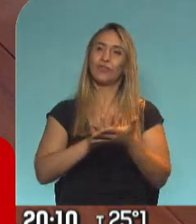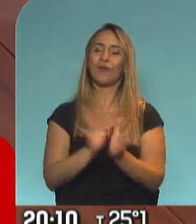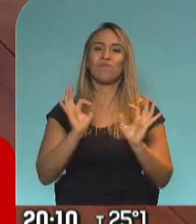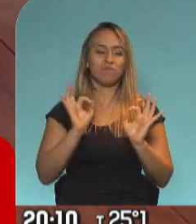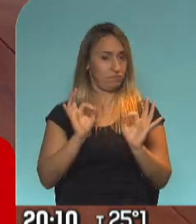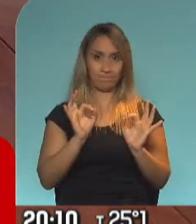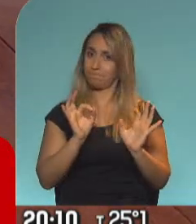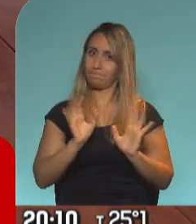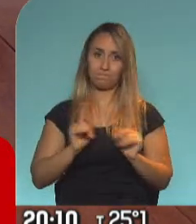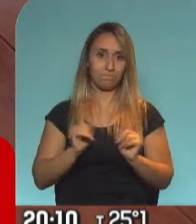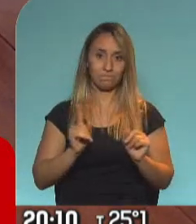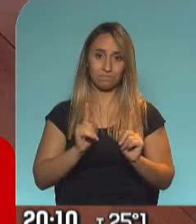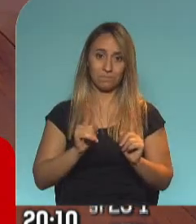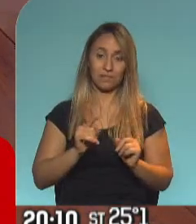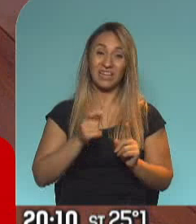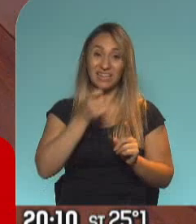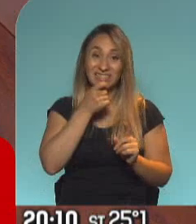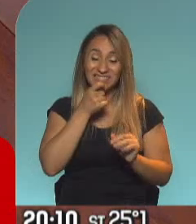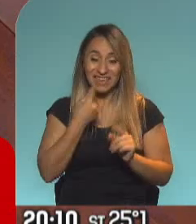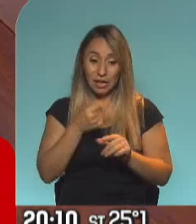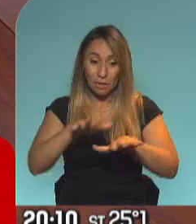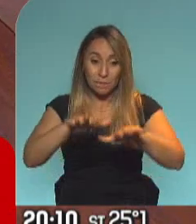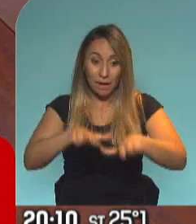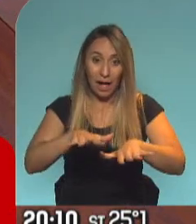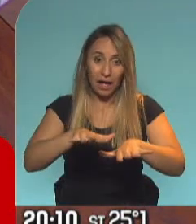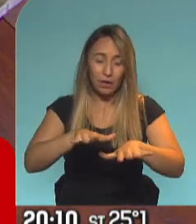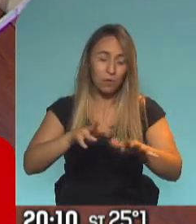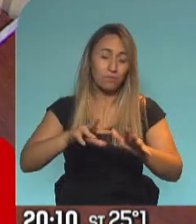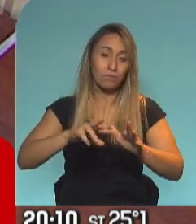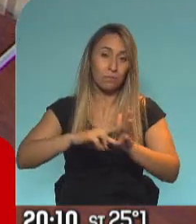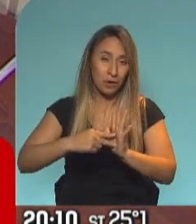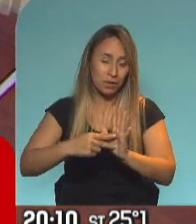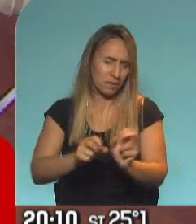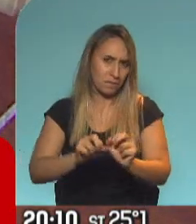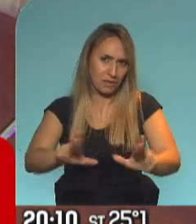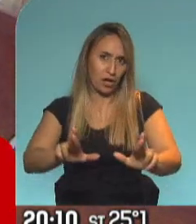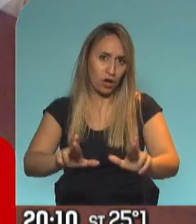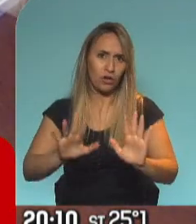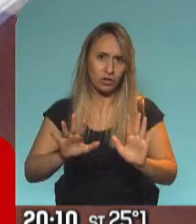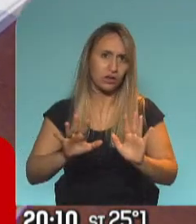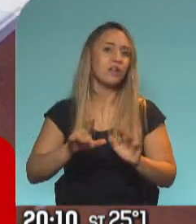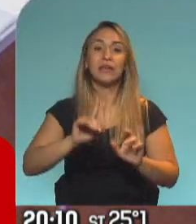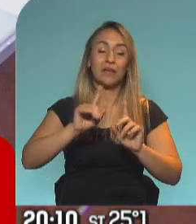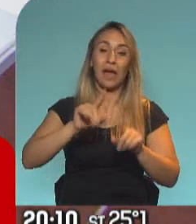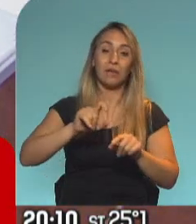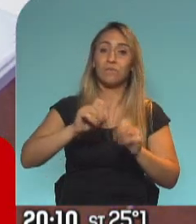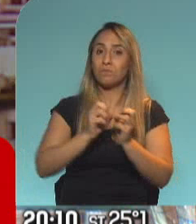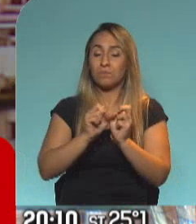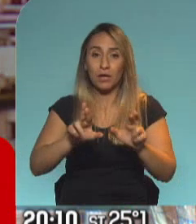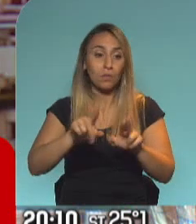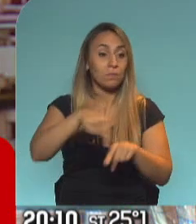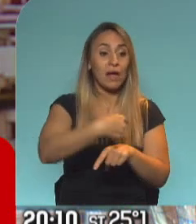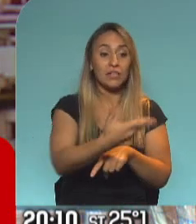que esto va a generar más conflicto y más preocupación a Doña Rosa y a toda la sociedad que ya tiene